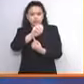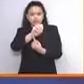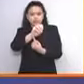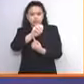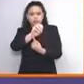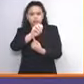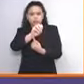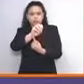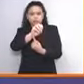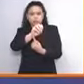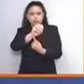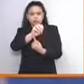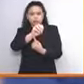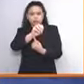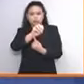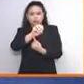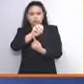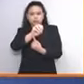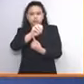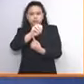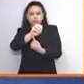0, siguiente dígito.